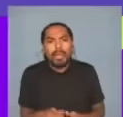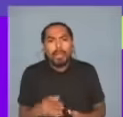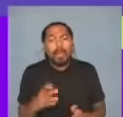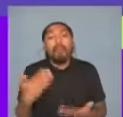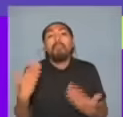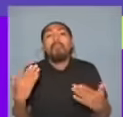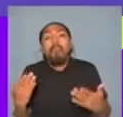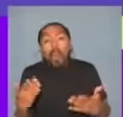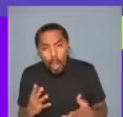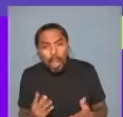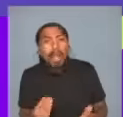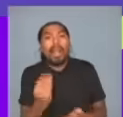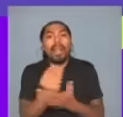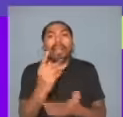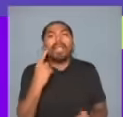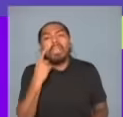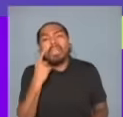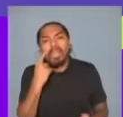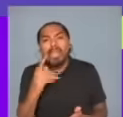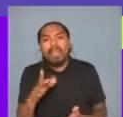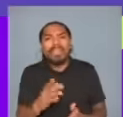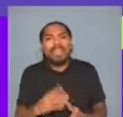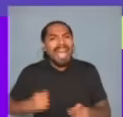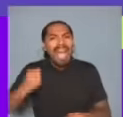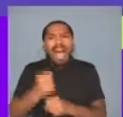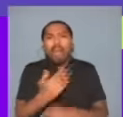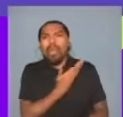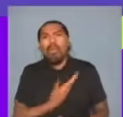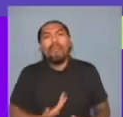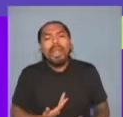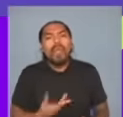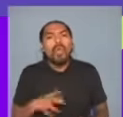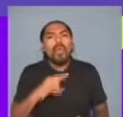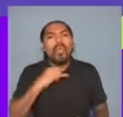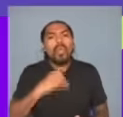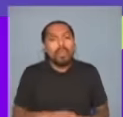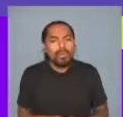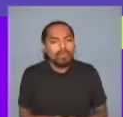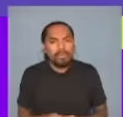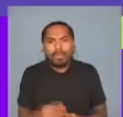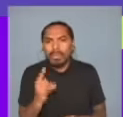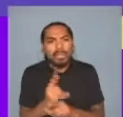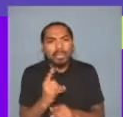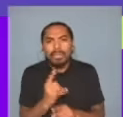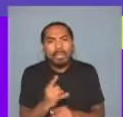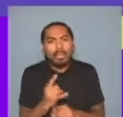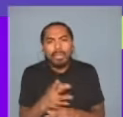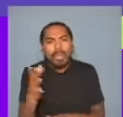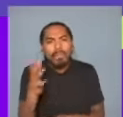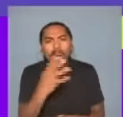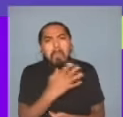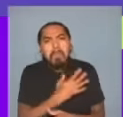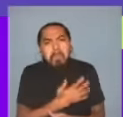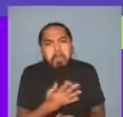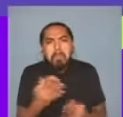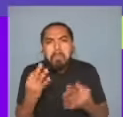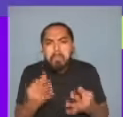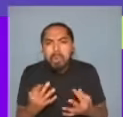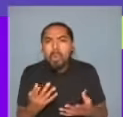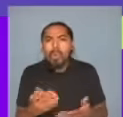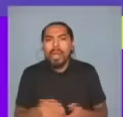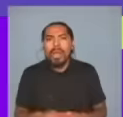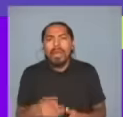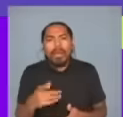por el cariño de la gente, y siempre estuvo con la humildad que lo caracterizó. Se jubiló como un empleado privado, como